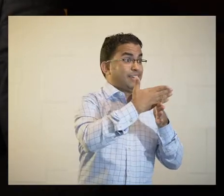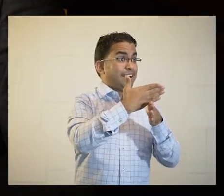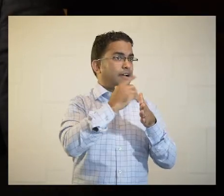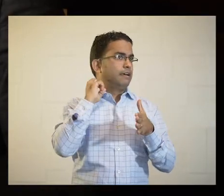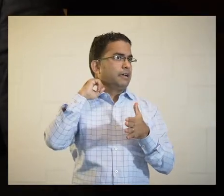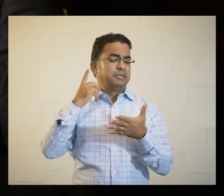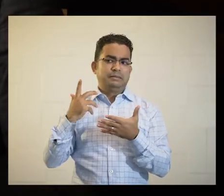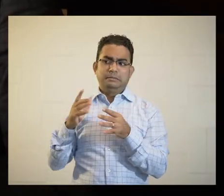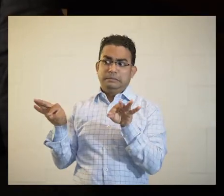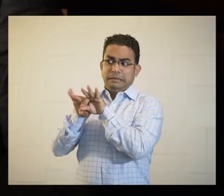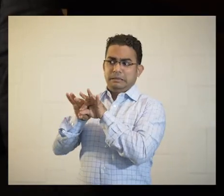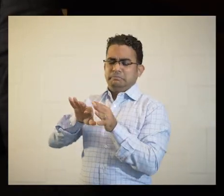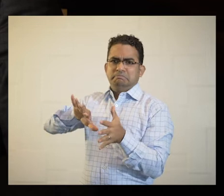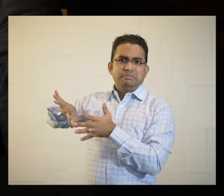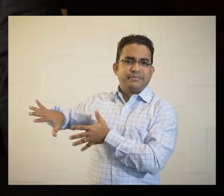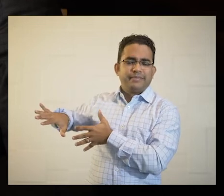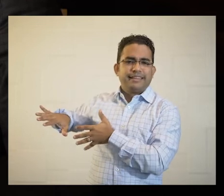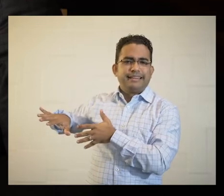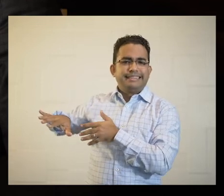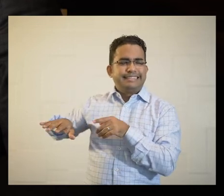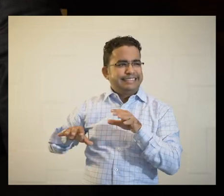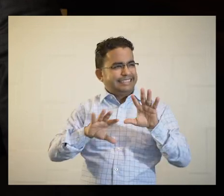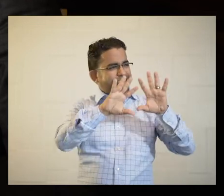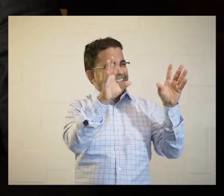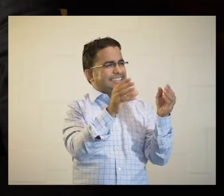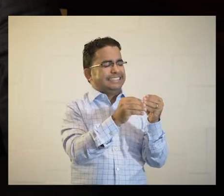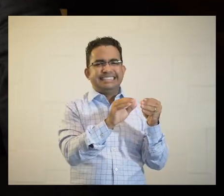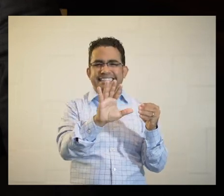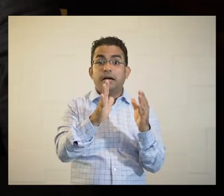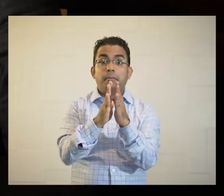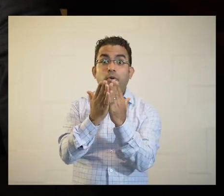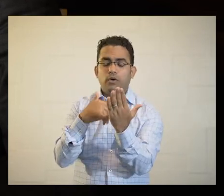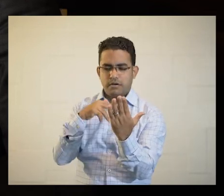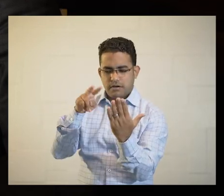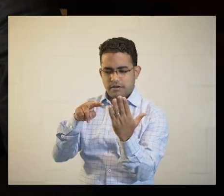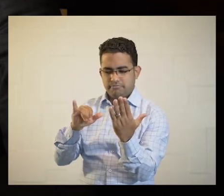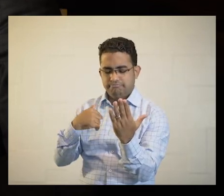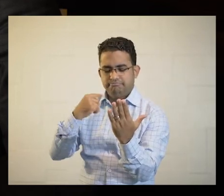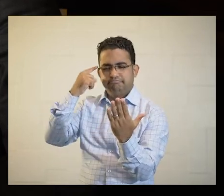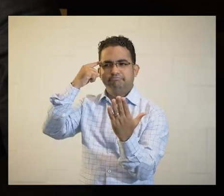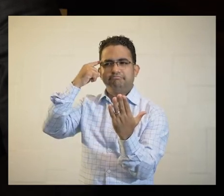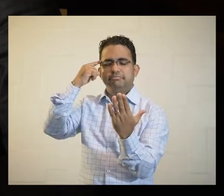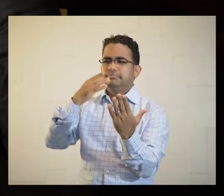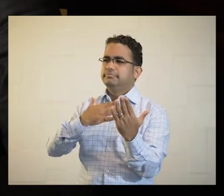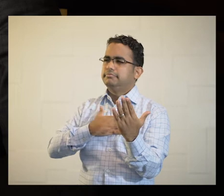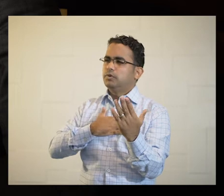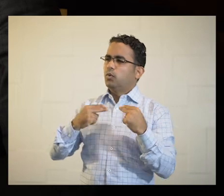La lectura de este libro debería hacernos pensar sobre qué me hace a mí un ser humano.